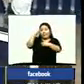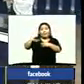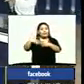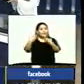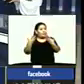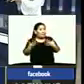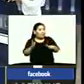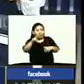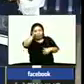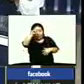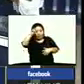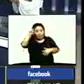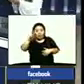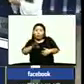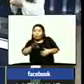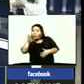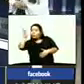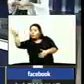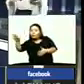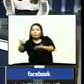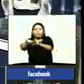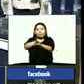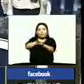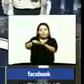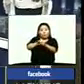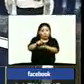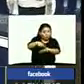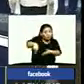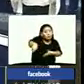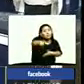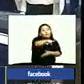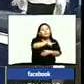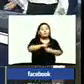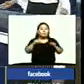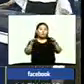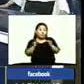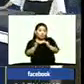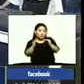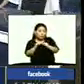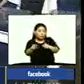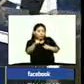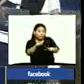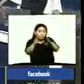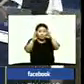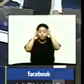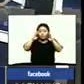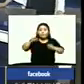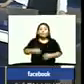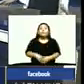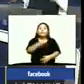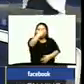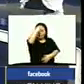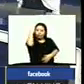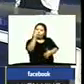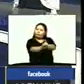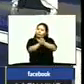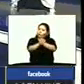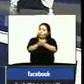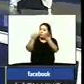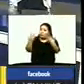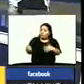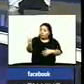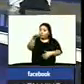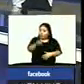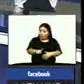misión especial a Nueva York. Y por supuesto ustedes también, amigos televidentes, que nos acompañan. Así es, un gusto estar con ustedes ya en esta